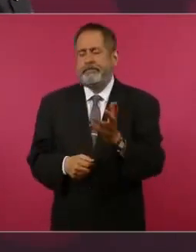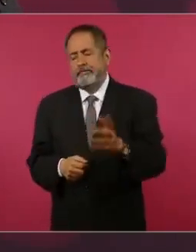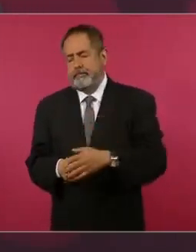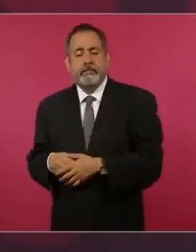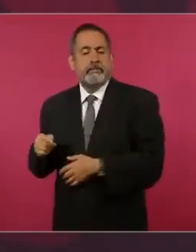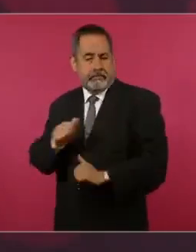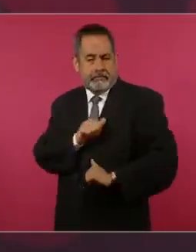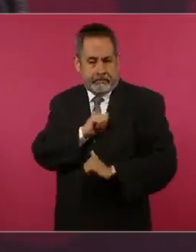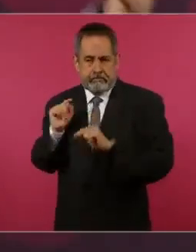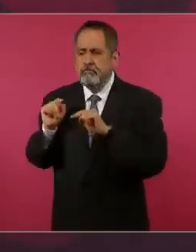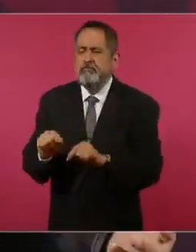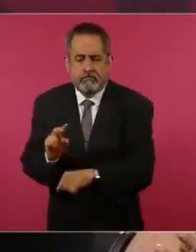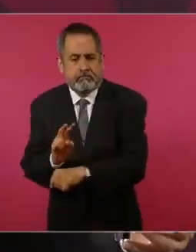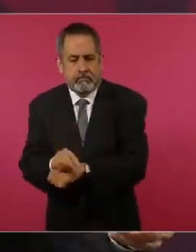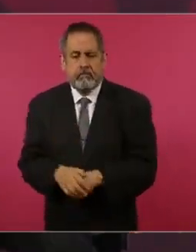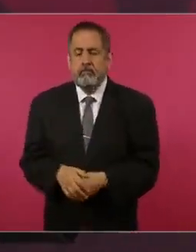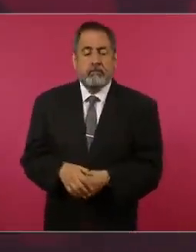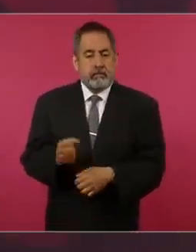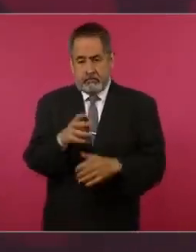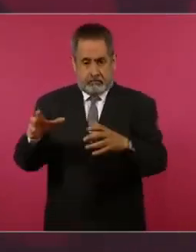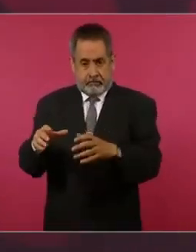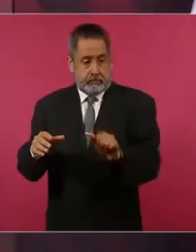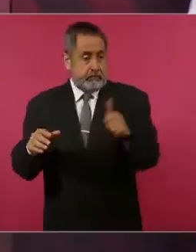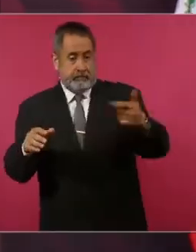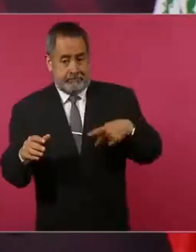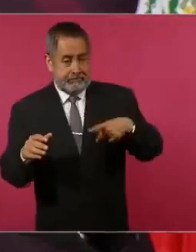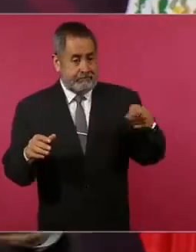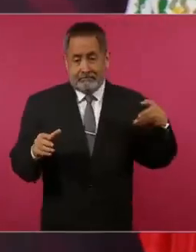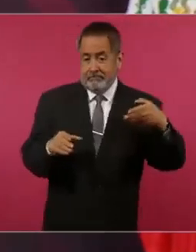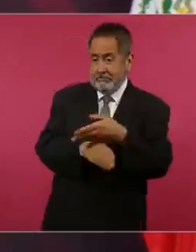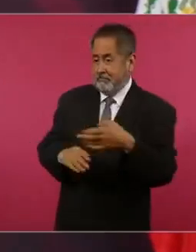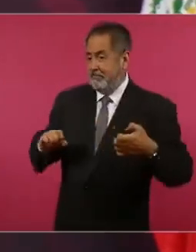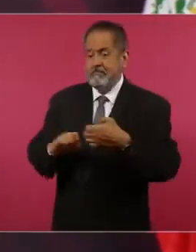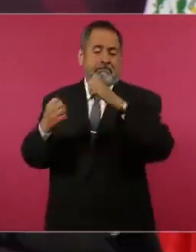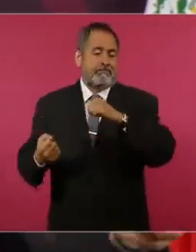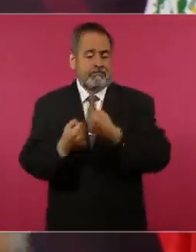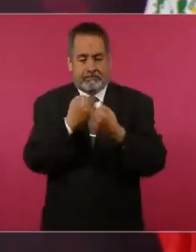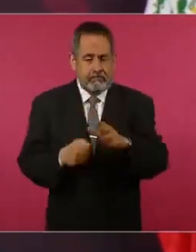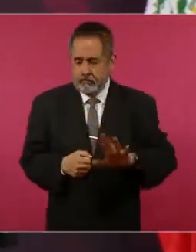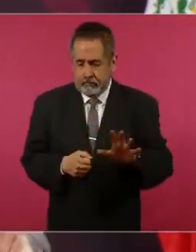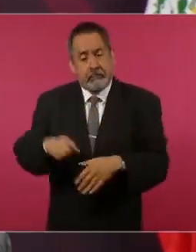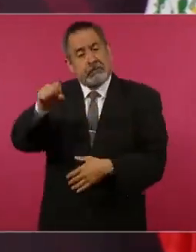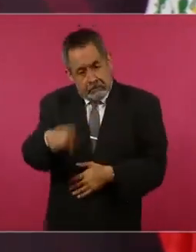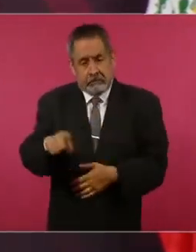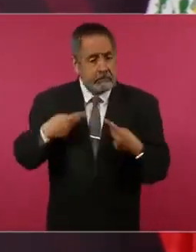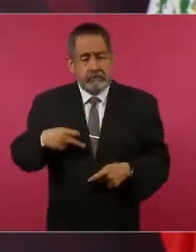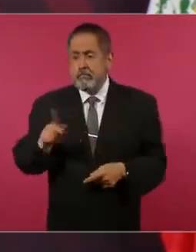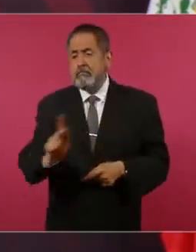quienes no están en el poblado, pero es el mismo pueblo.